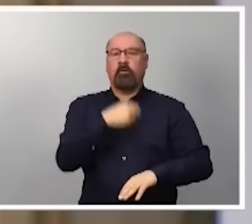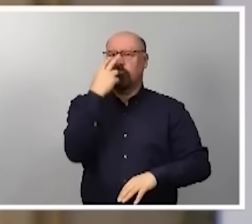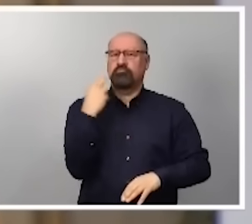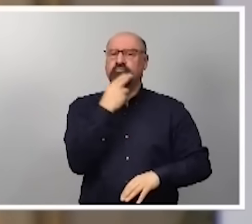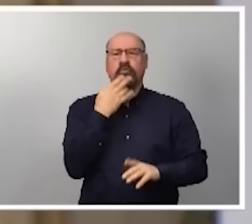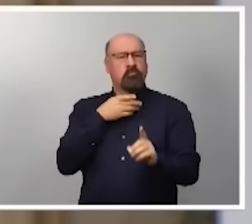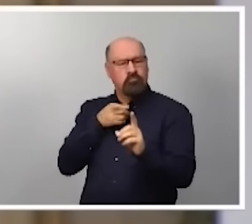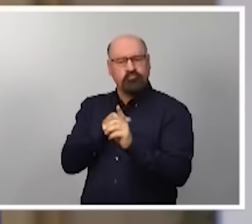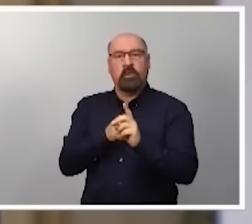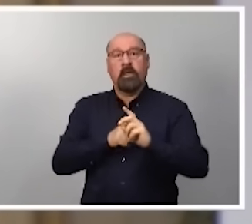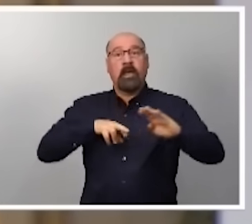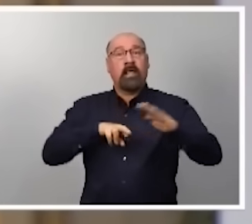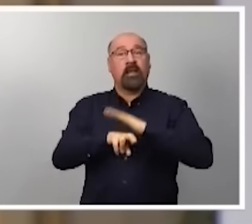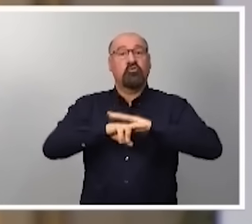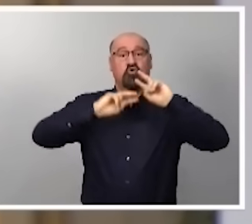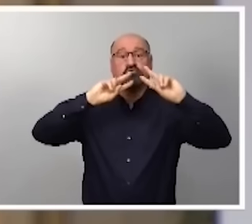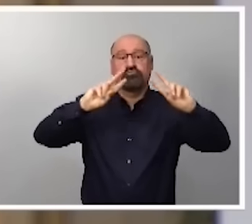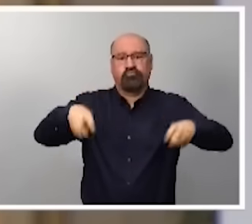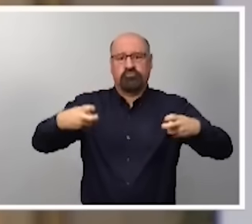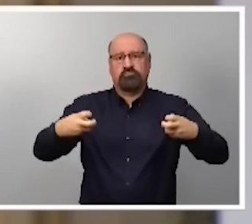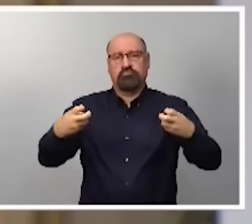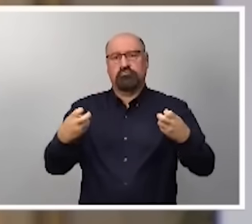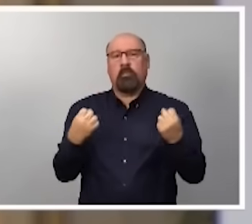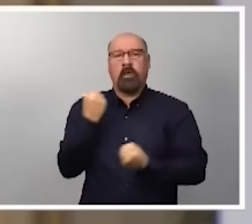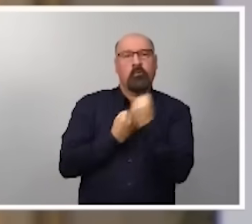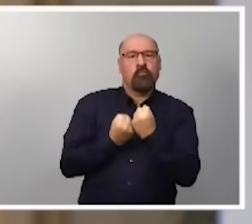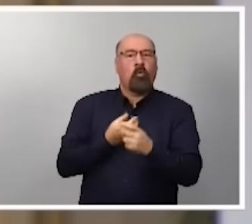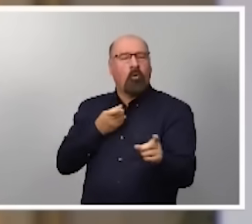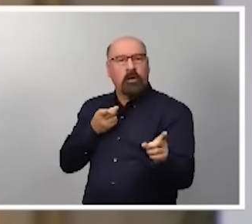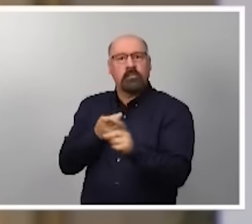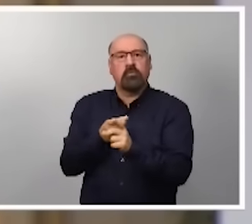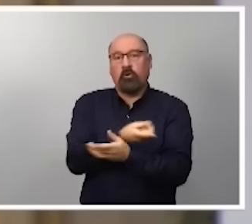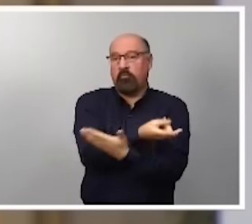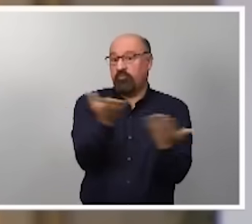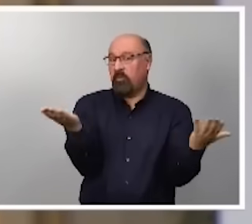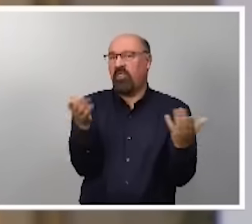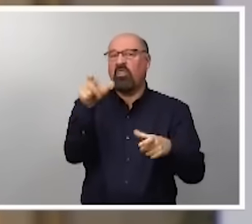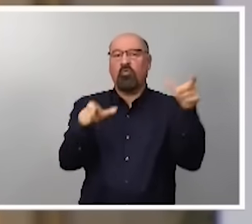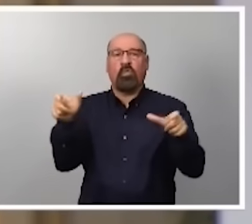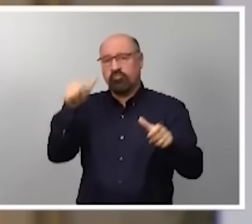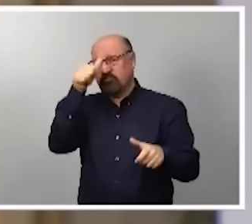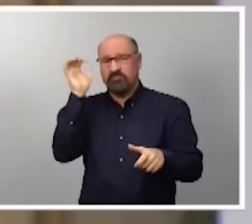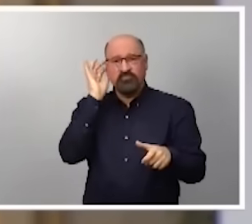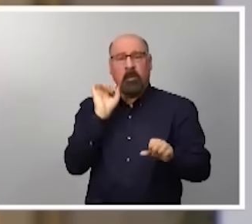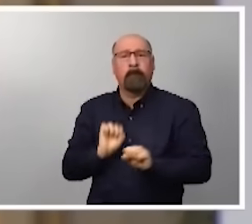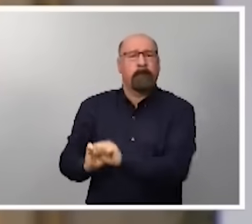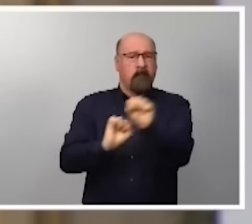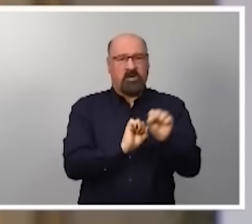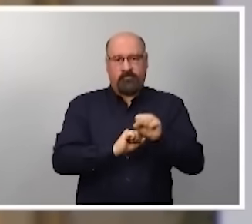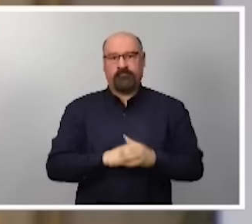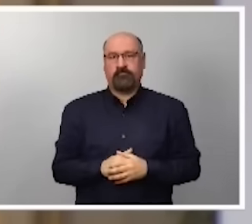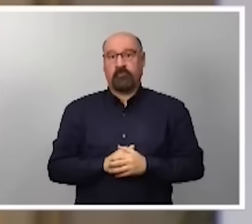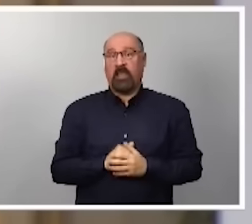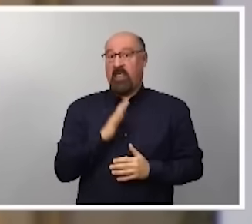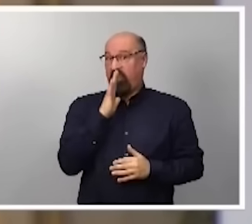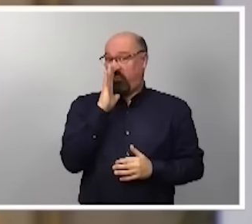todos los recursos económicos para seguir protegiendo a la mayoría social de nuestros conciudadanos. En 5 años de Gobierno